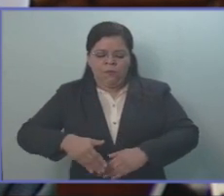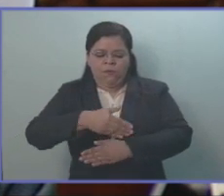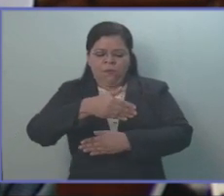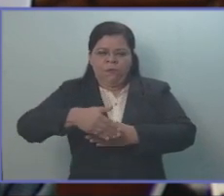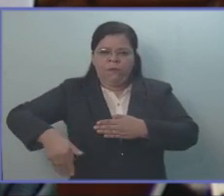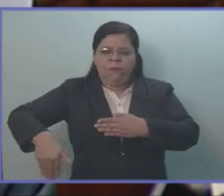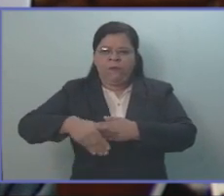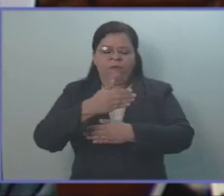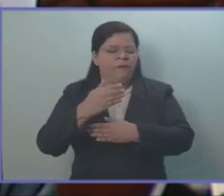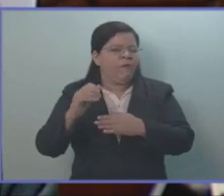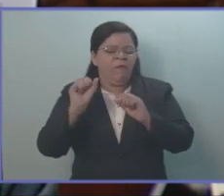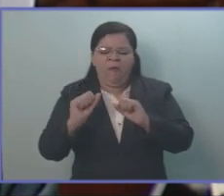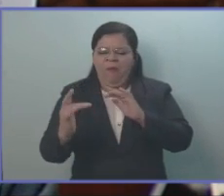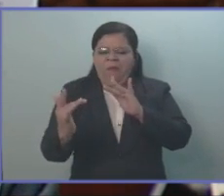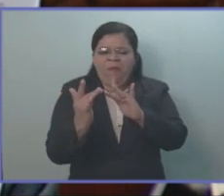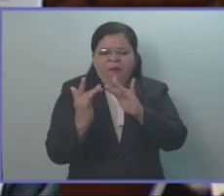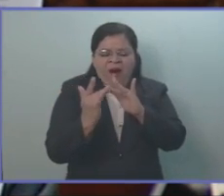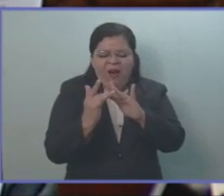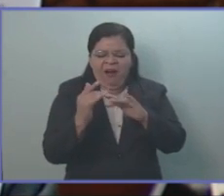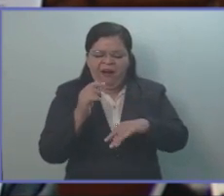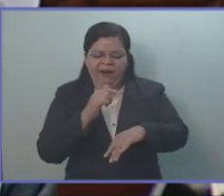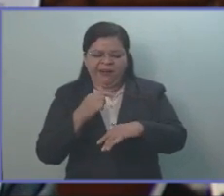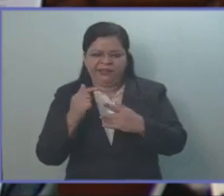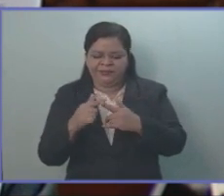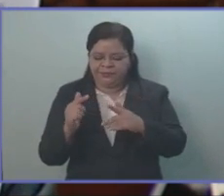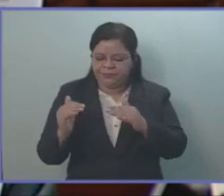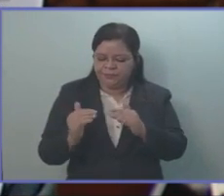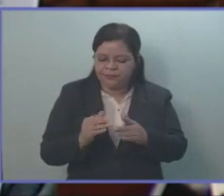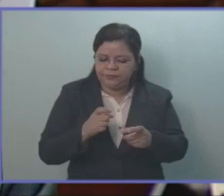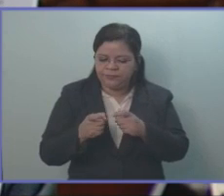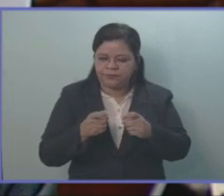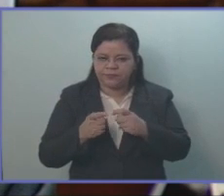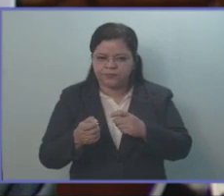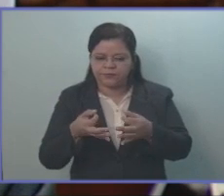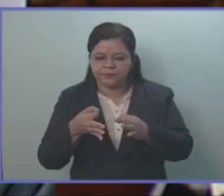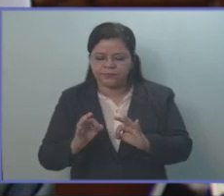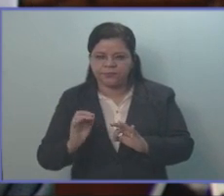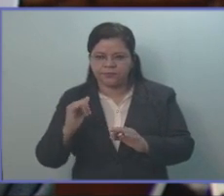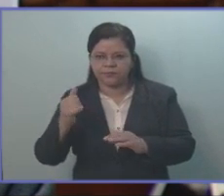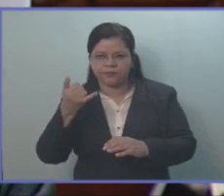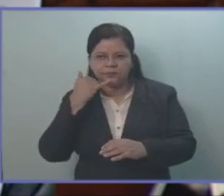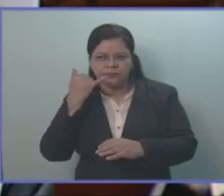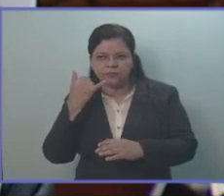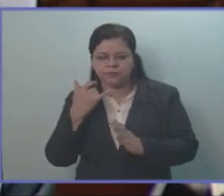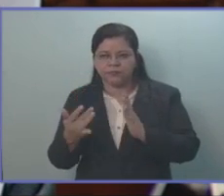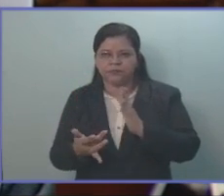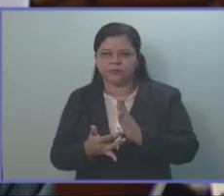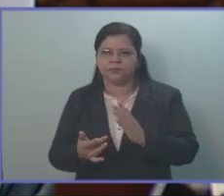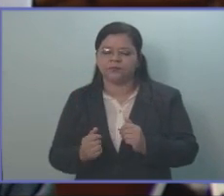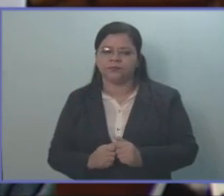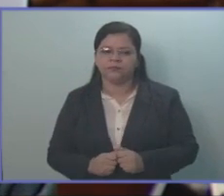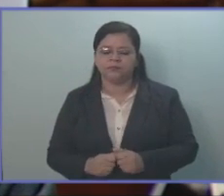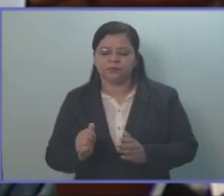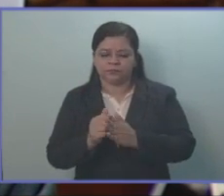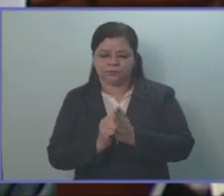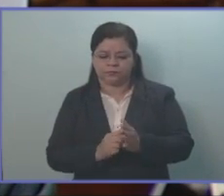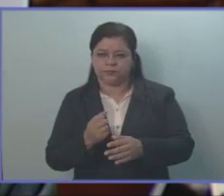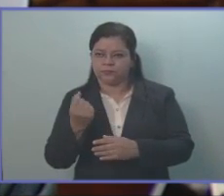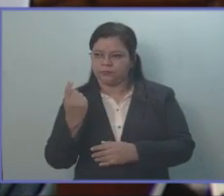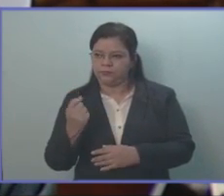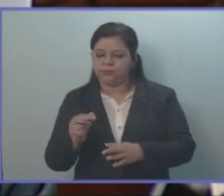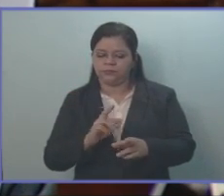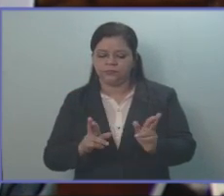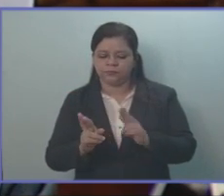contacto físico o controladas a través de medios tecnológicos. Artículo 11. Refórmase